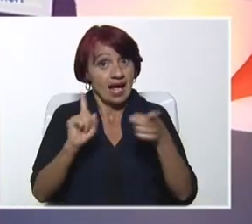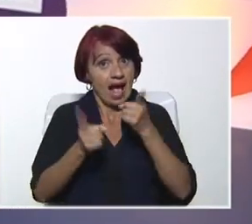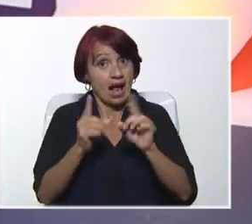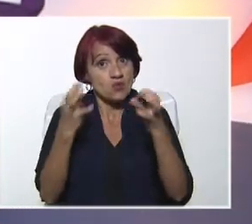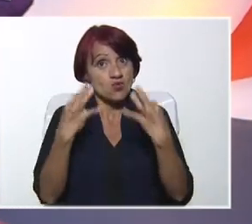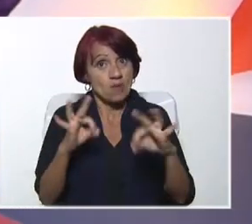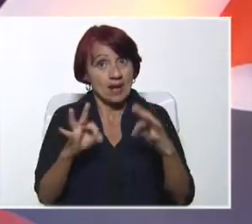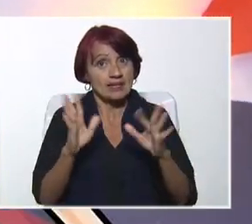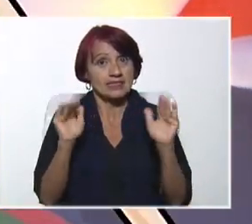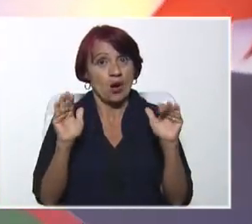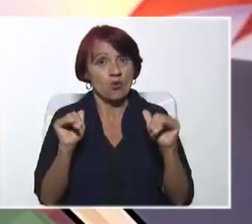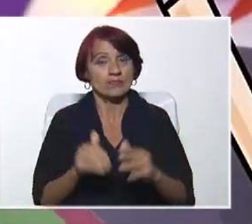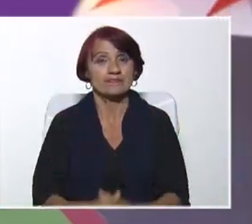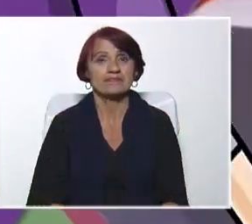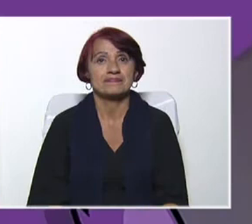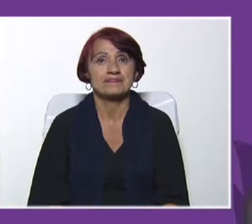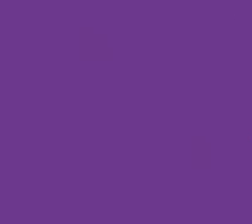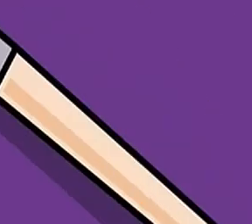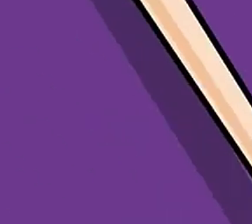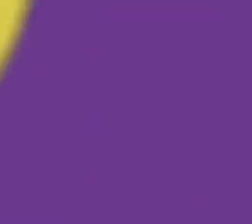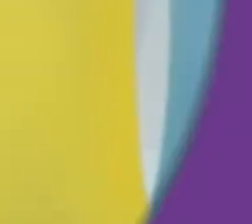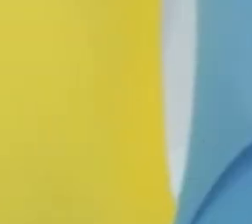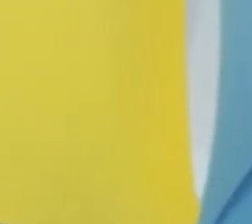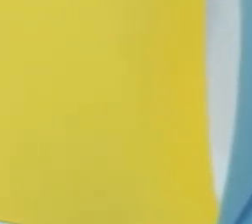algo común.